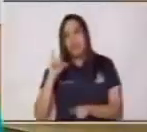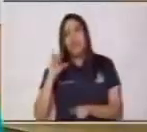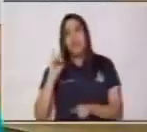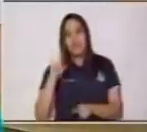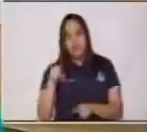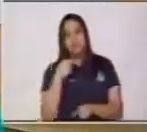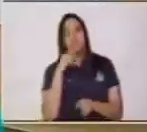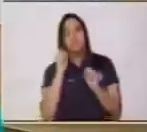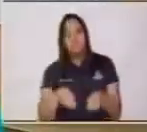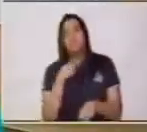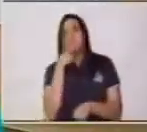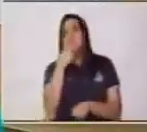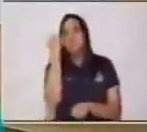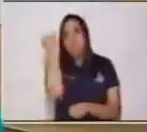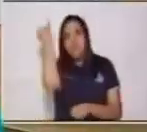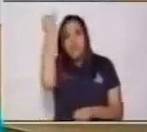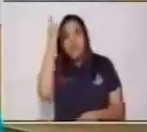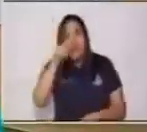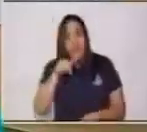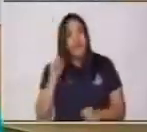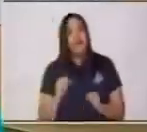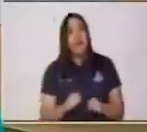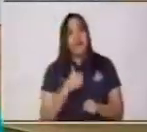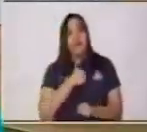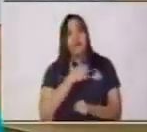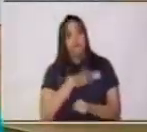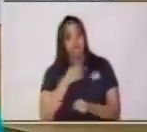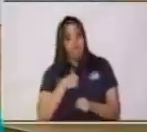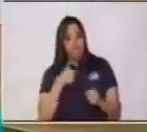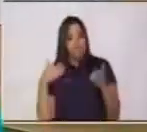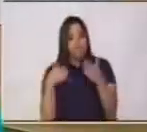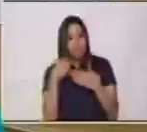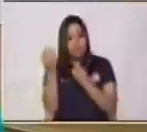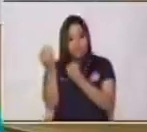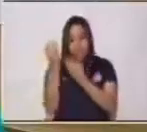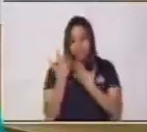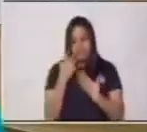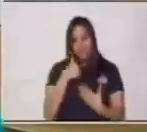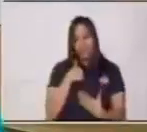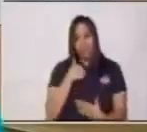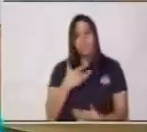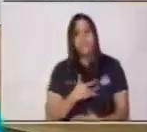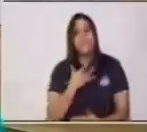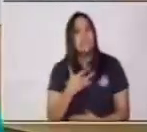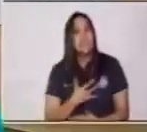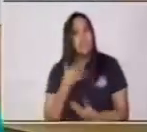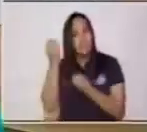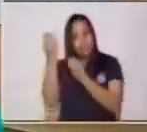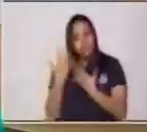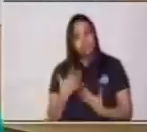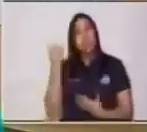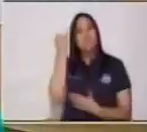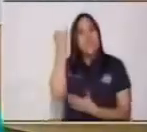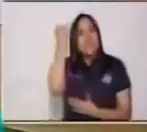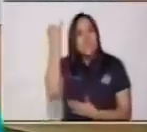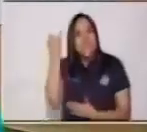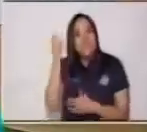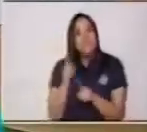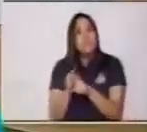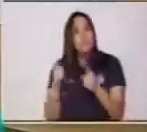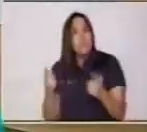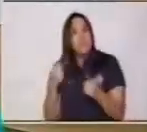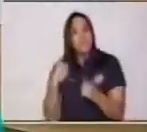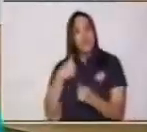voz inventada. El autor nos está transmitiendo sus sentimientos, sus ideas, pero a través de un yo